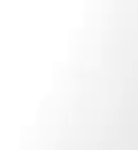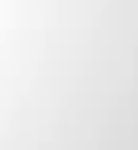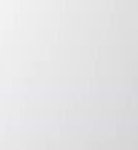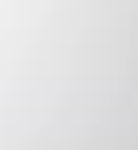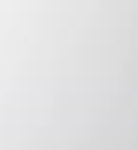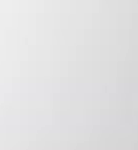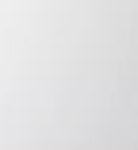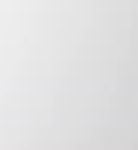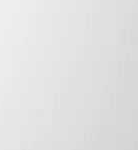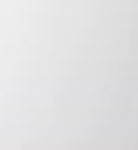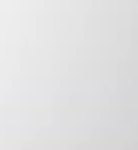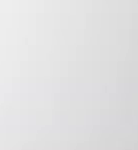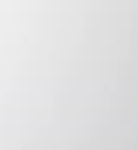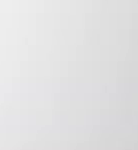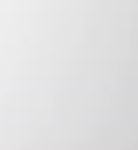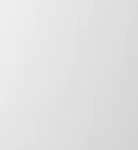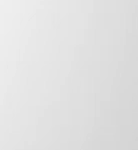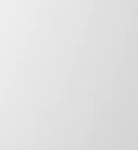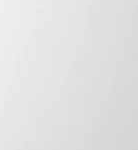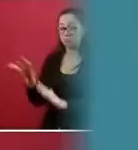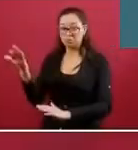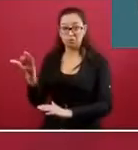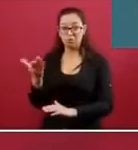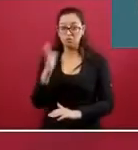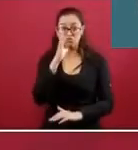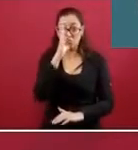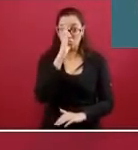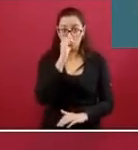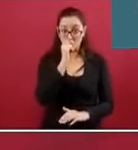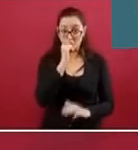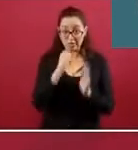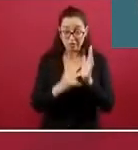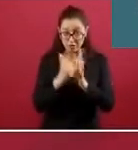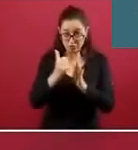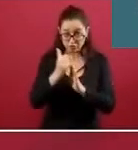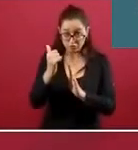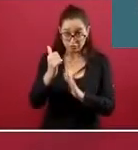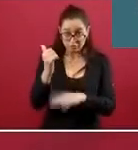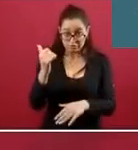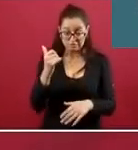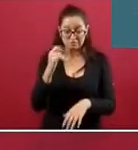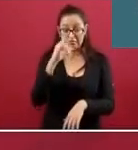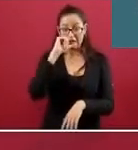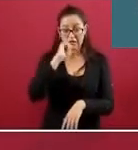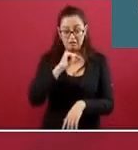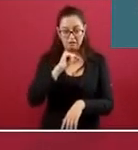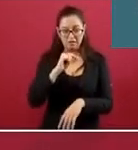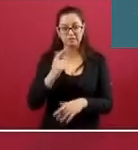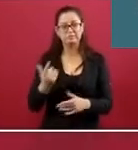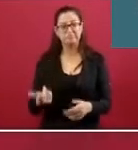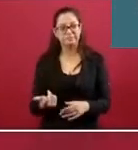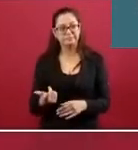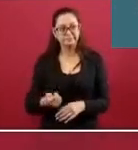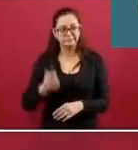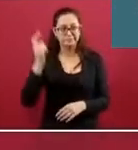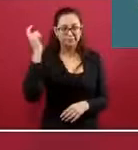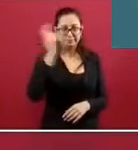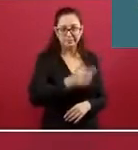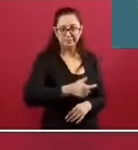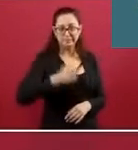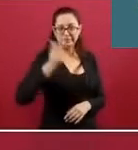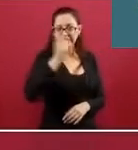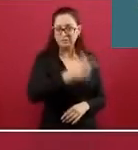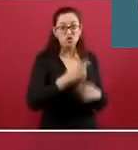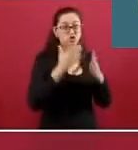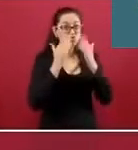ahora el minuto informativo el presidente de méxico andrés manuel lópez obrador llama a